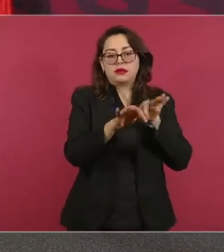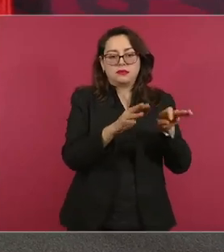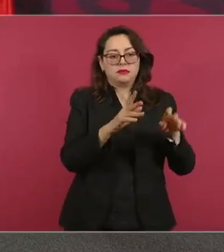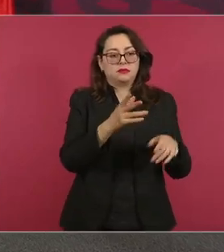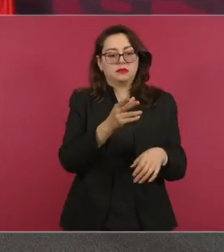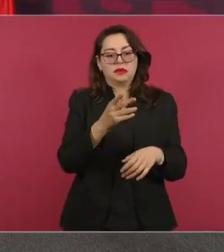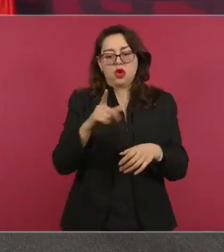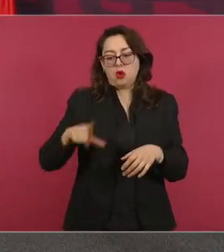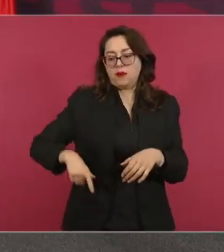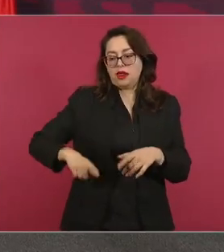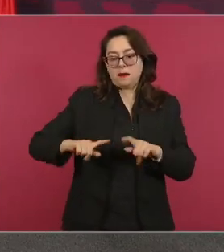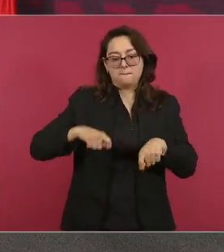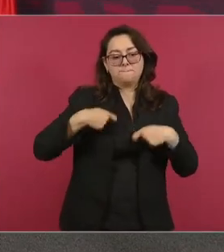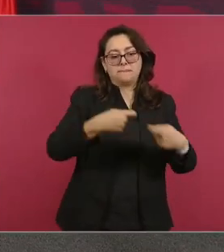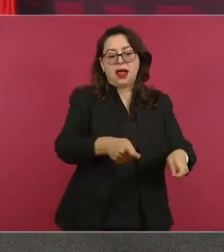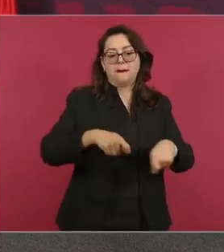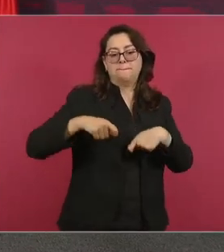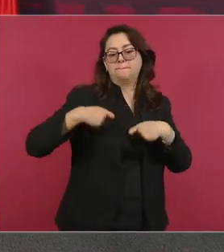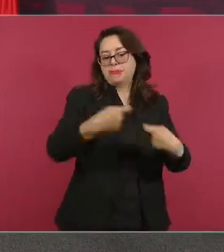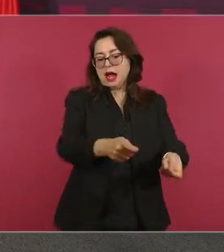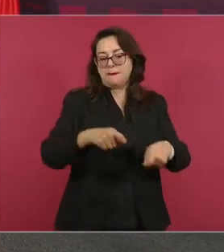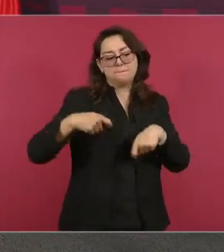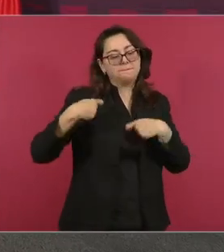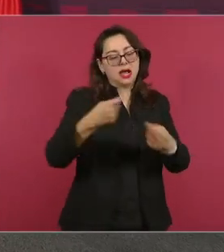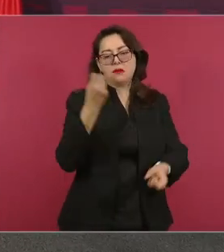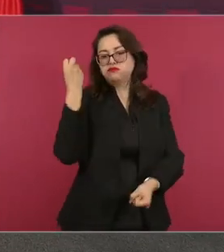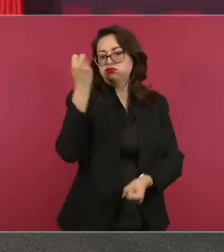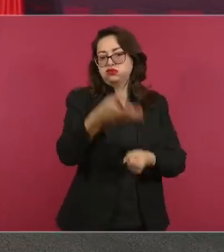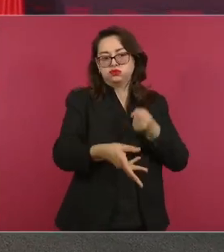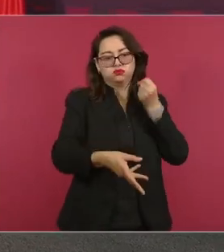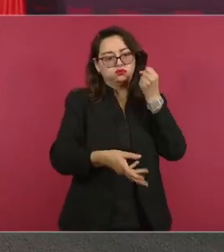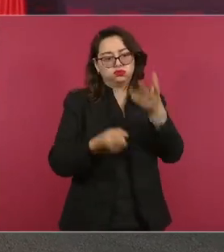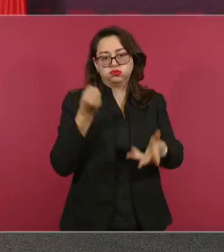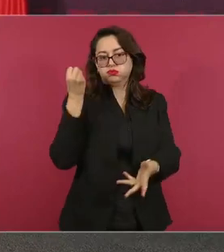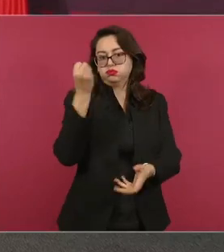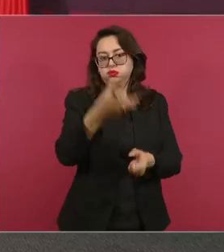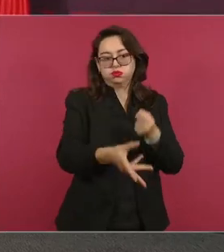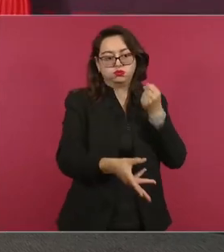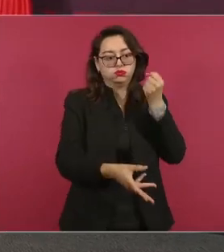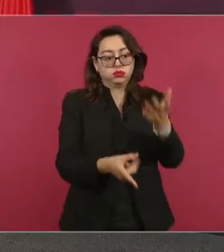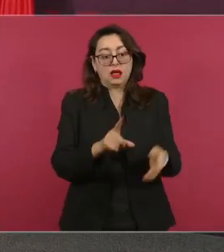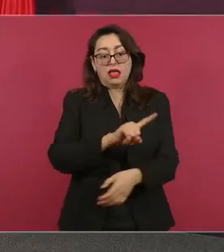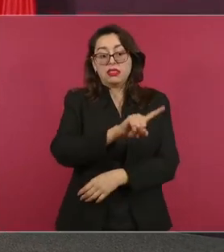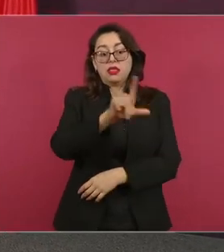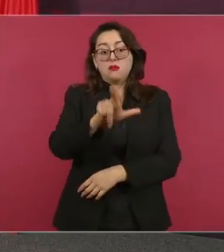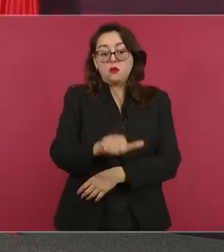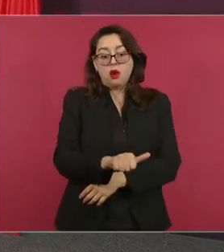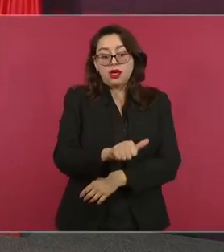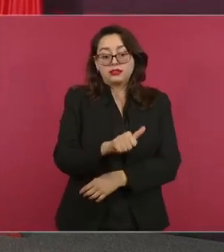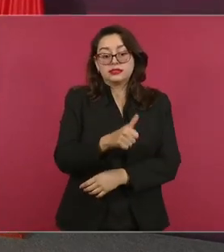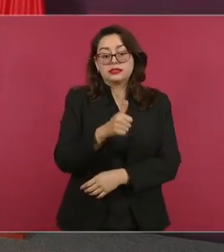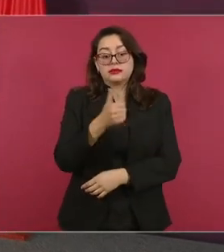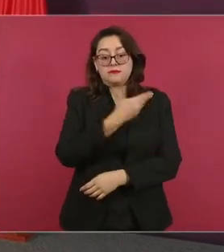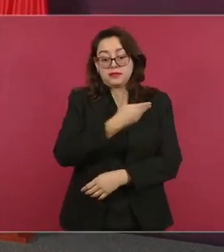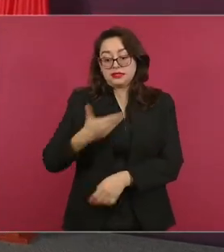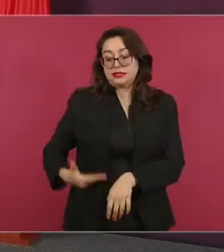Calderón, se fue a trabajar con Iberdrola. Yo se lo reclamé al dueño de